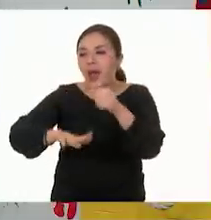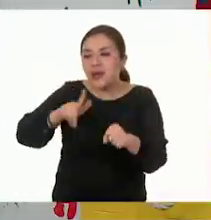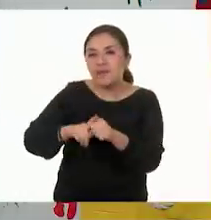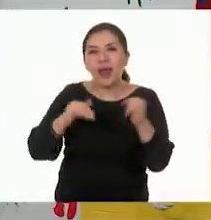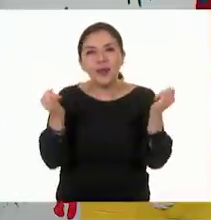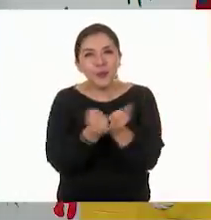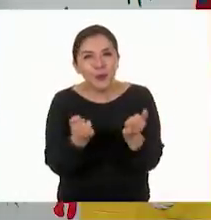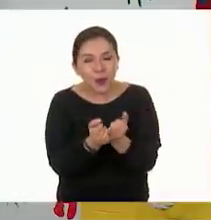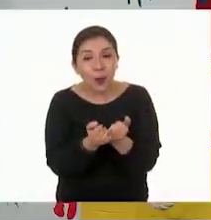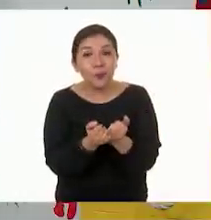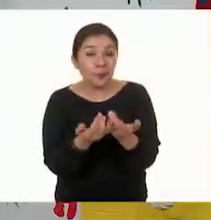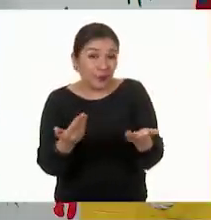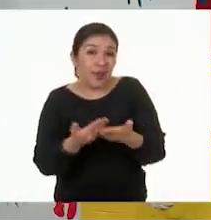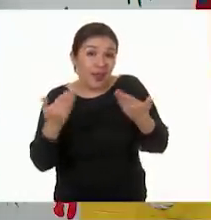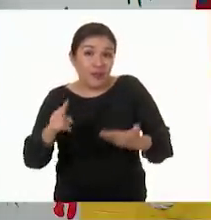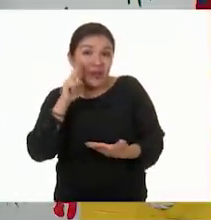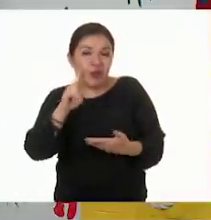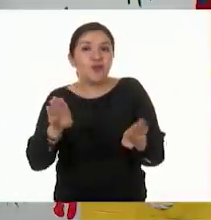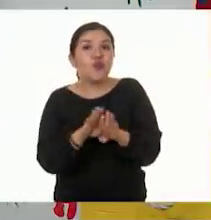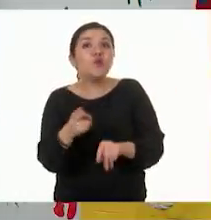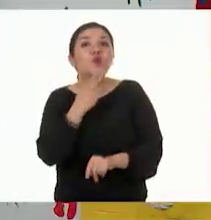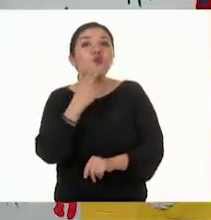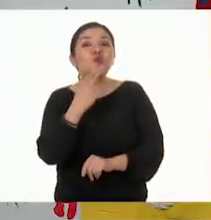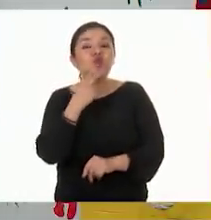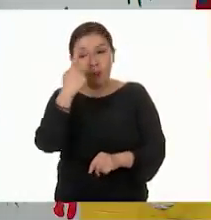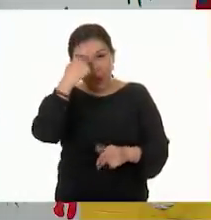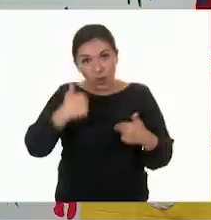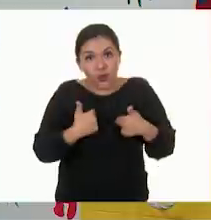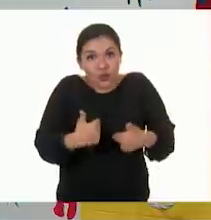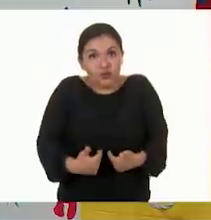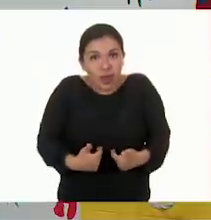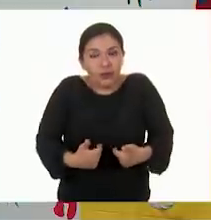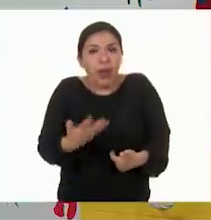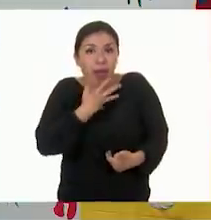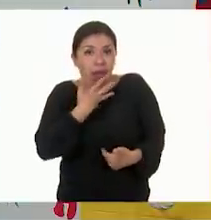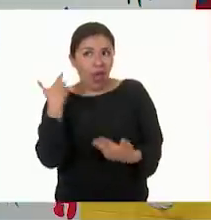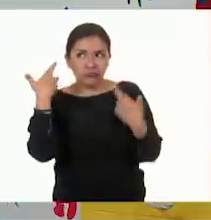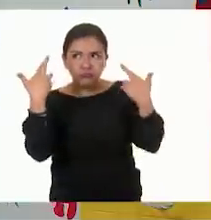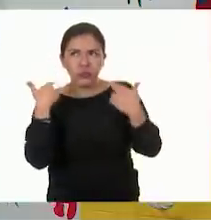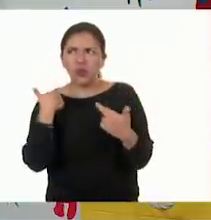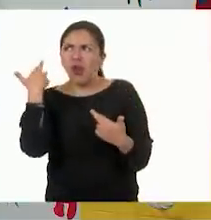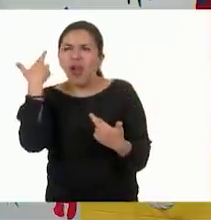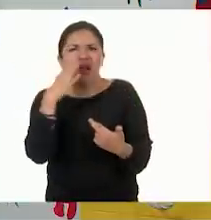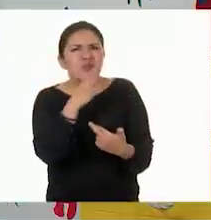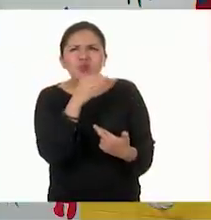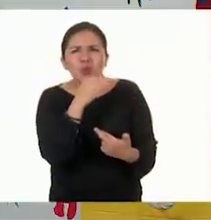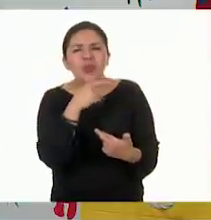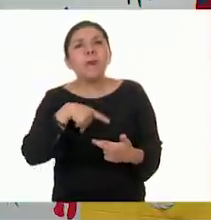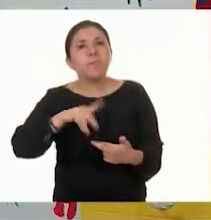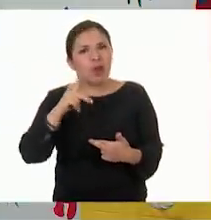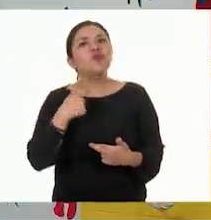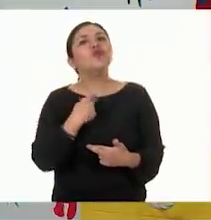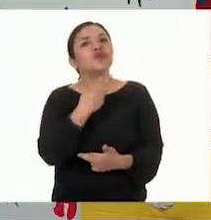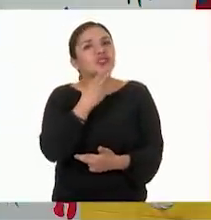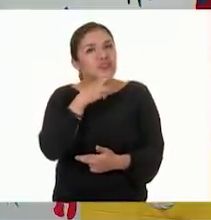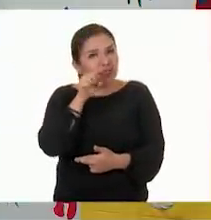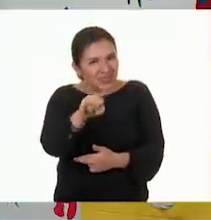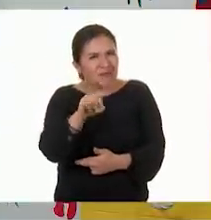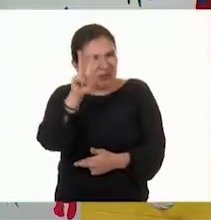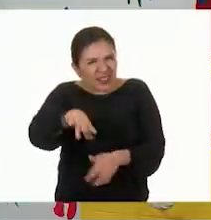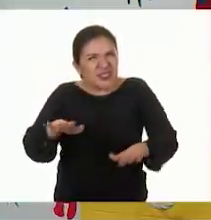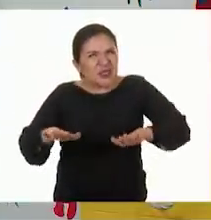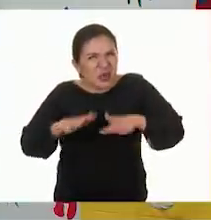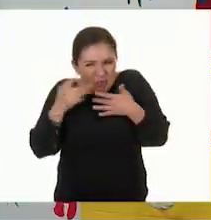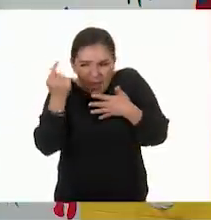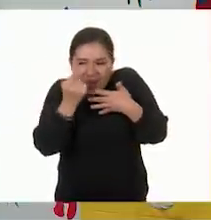animales. Y ahora vimos hasta sus usos en los humanos, que hay sonidos que no escuchamos, pero que ocupamos. Qué sorprendente